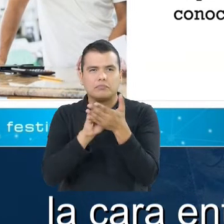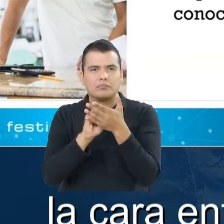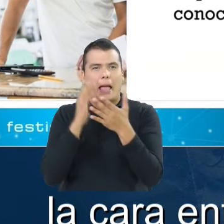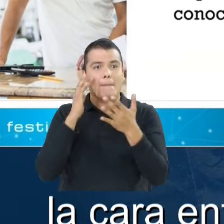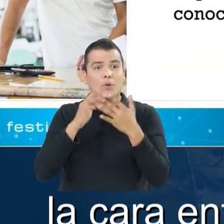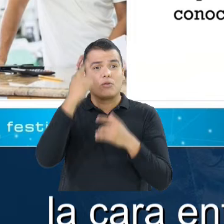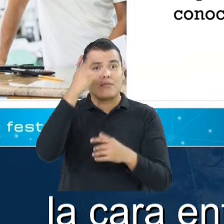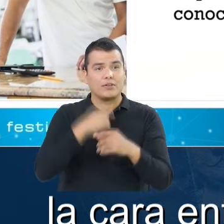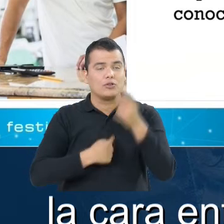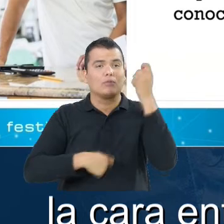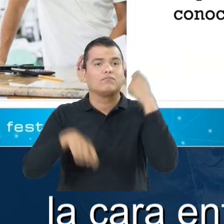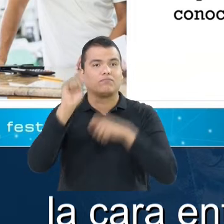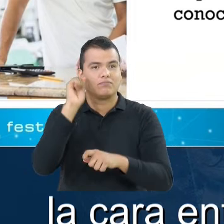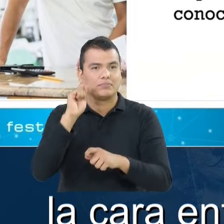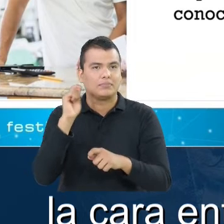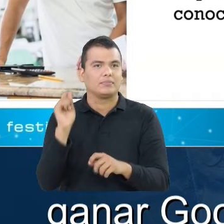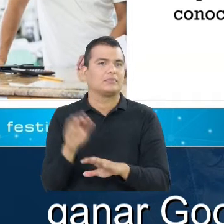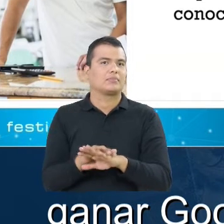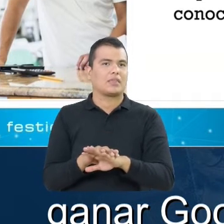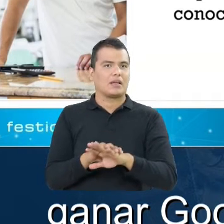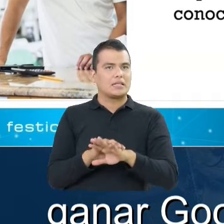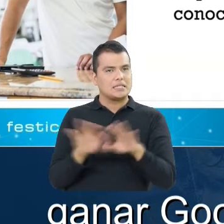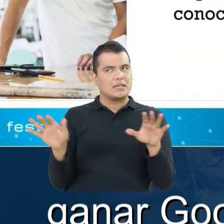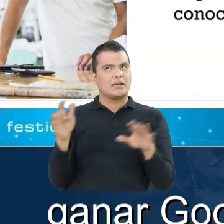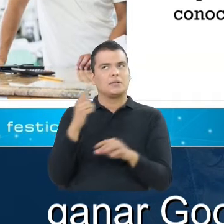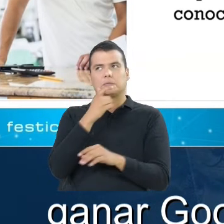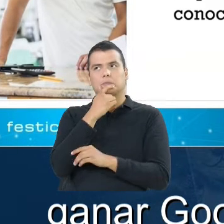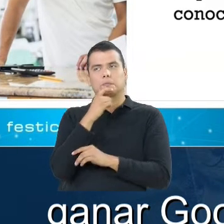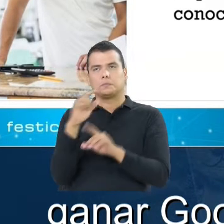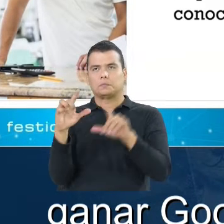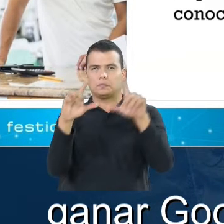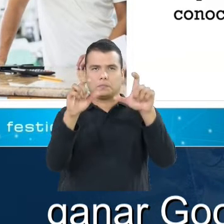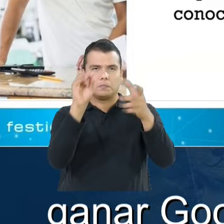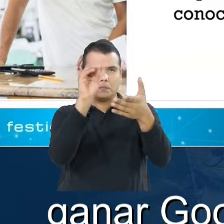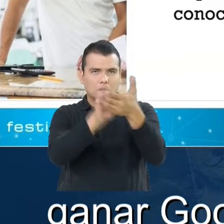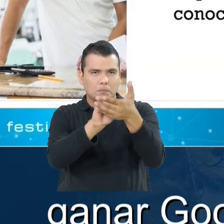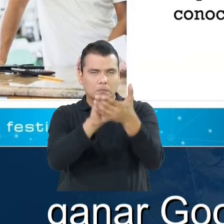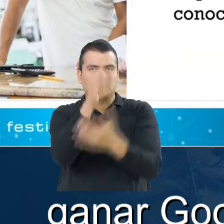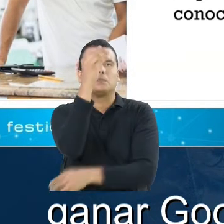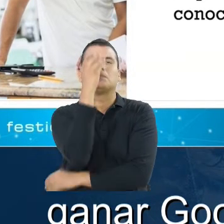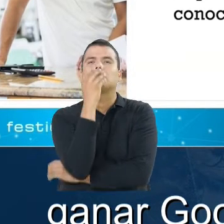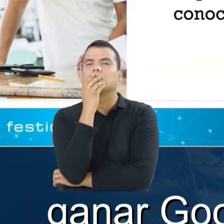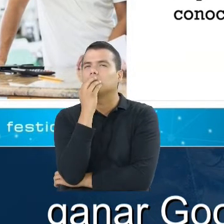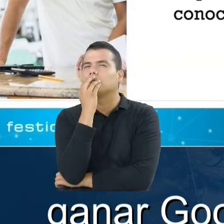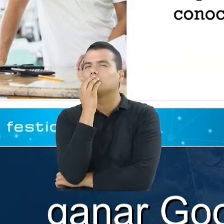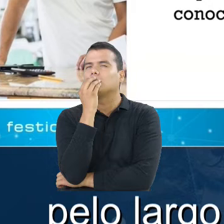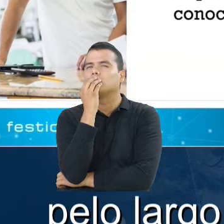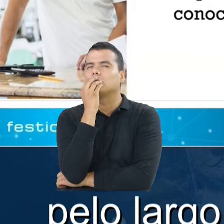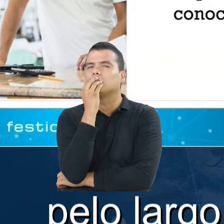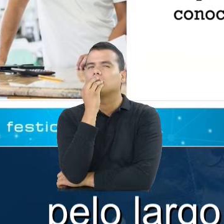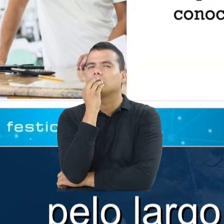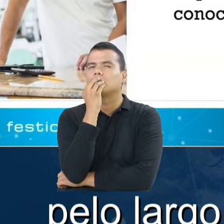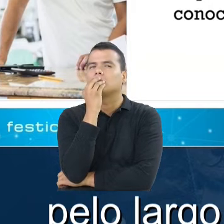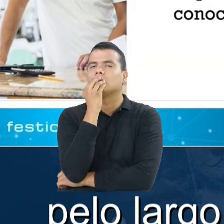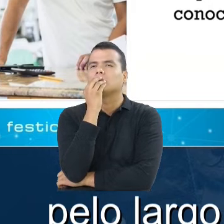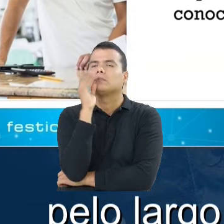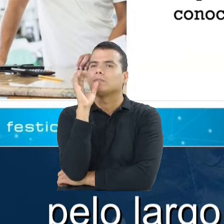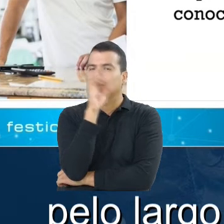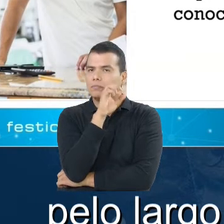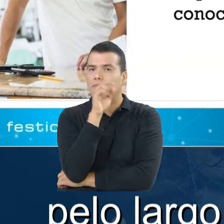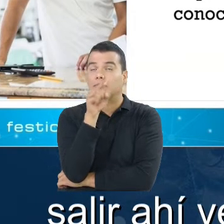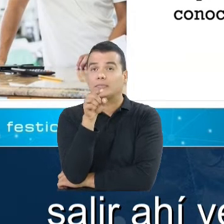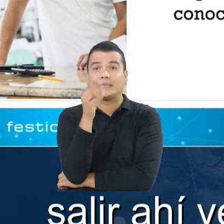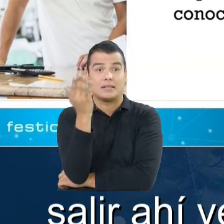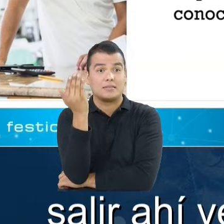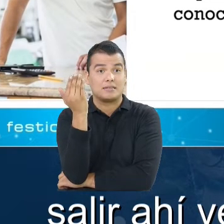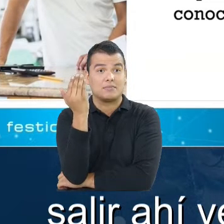largo y miren qué fotos les van a salir ahí. Vean la foto, ustedes van a entender y es tan poderoso el